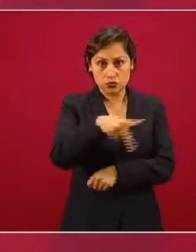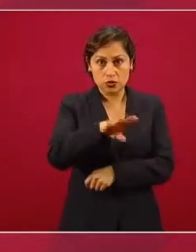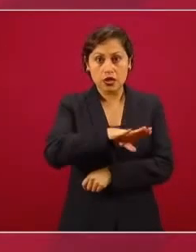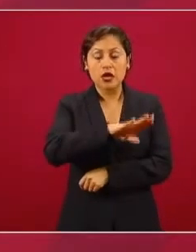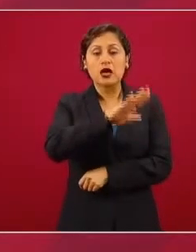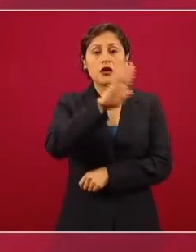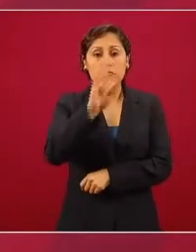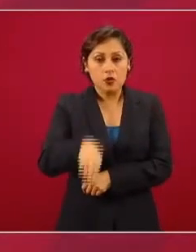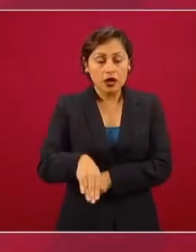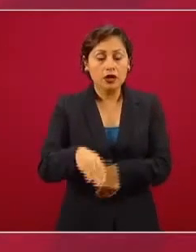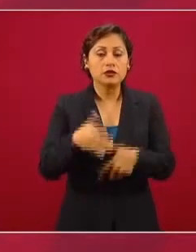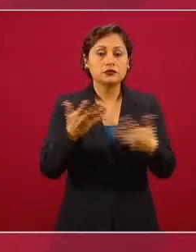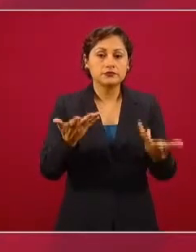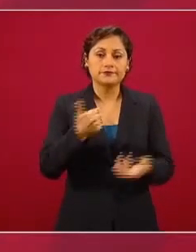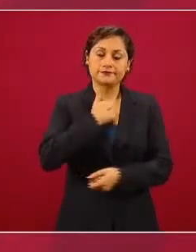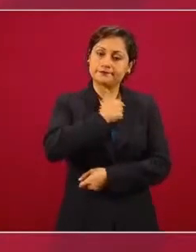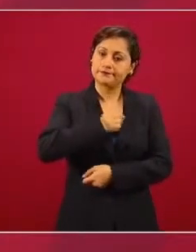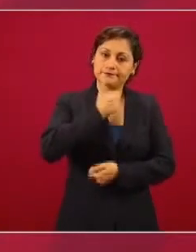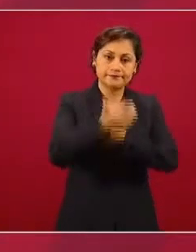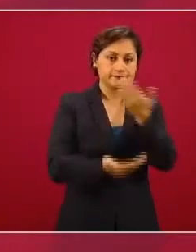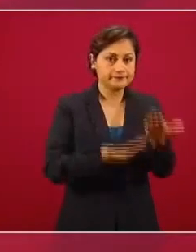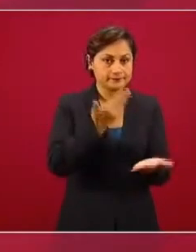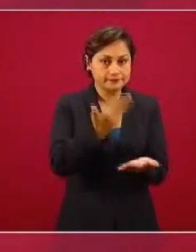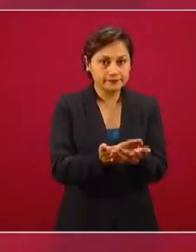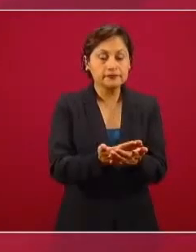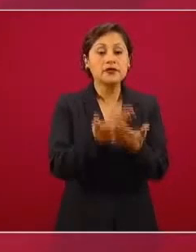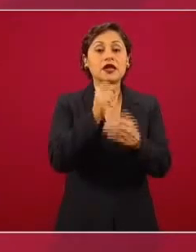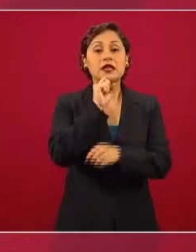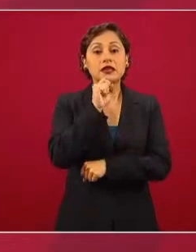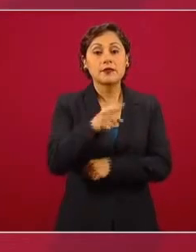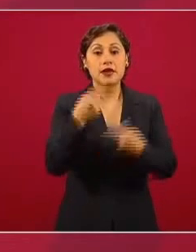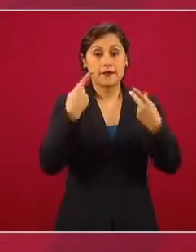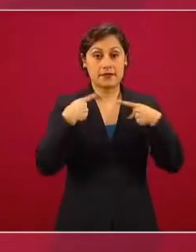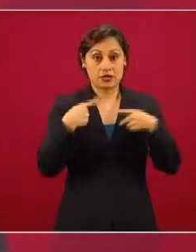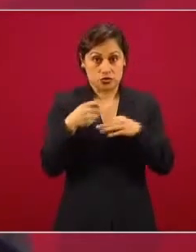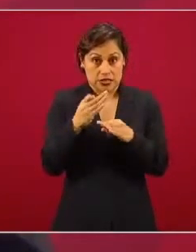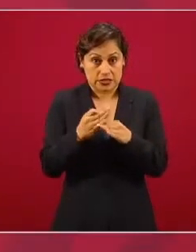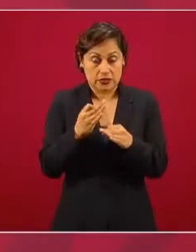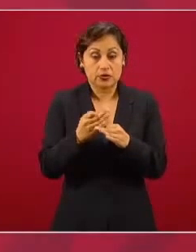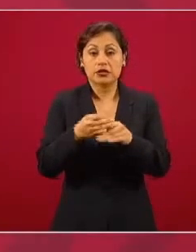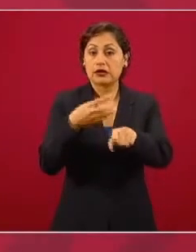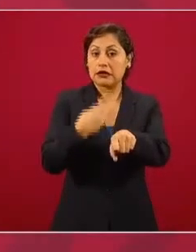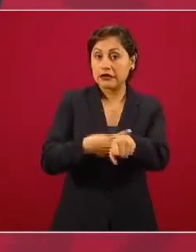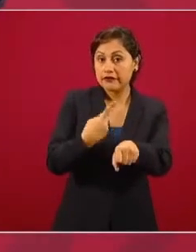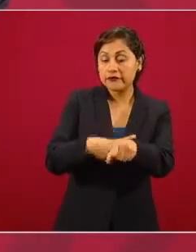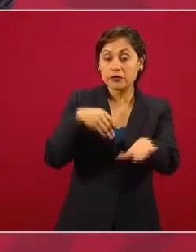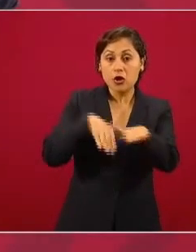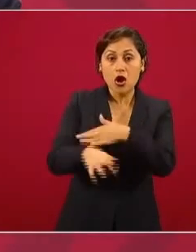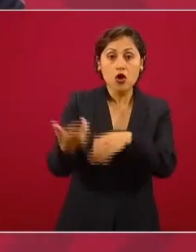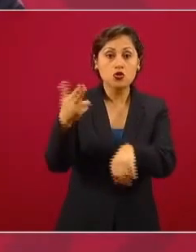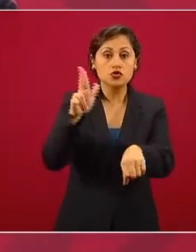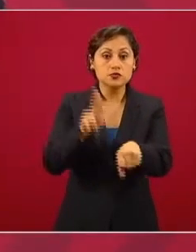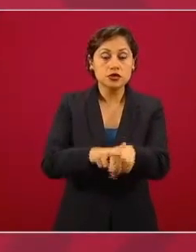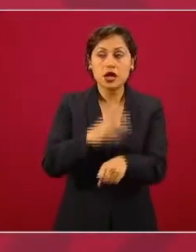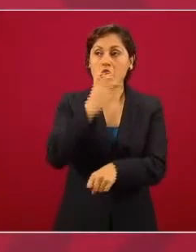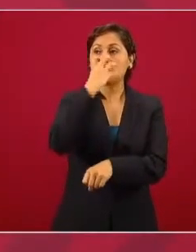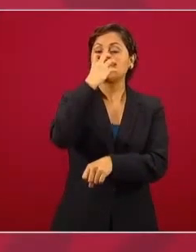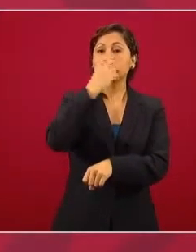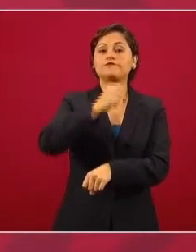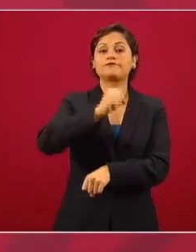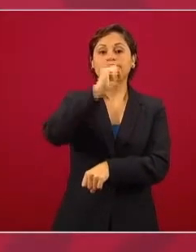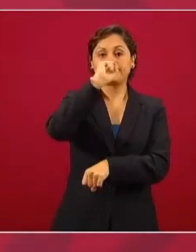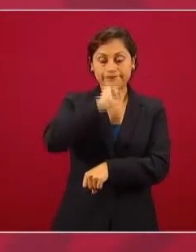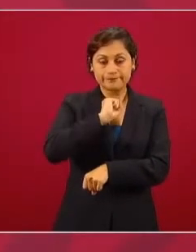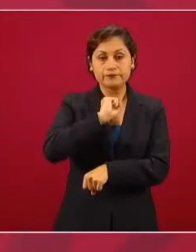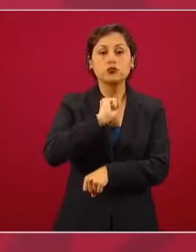hospitalizados, intubados, se recuperen, sanen, y los que están infectados,